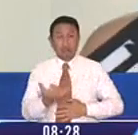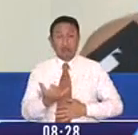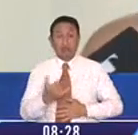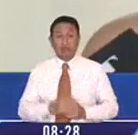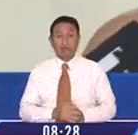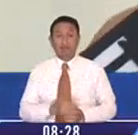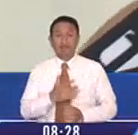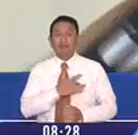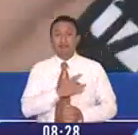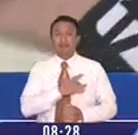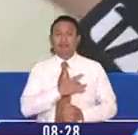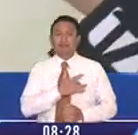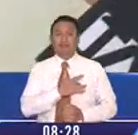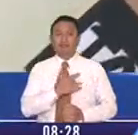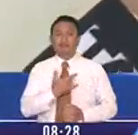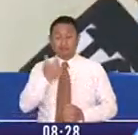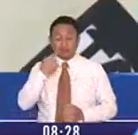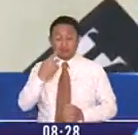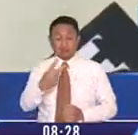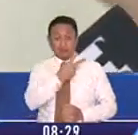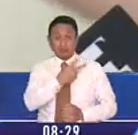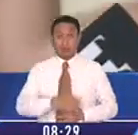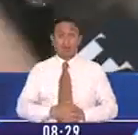me siento esta mujer.